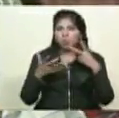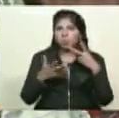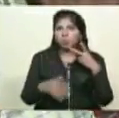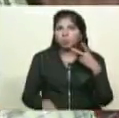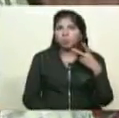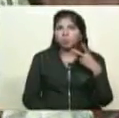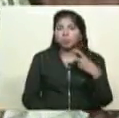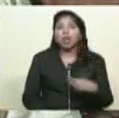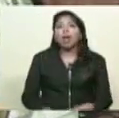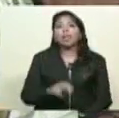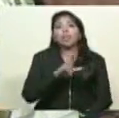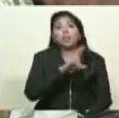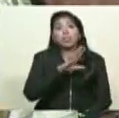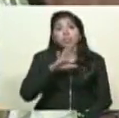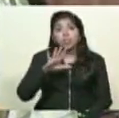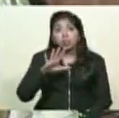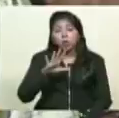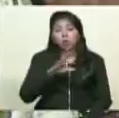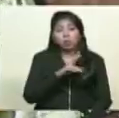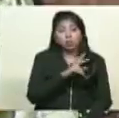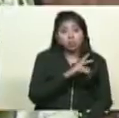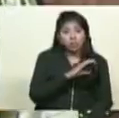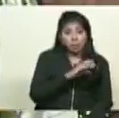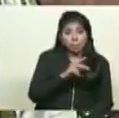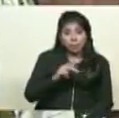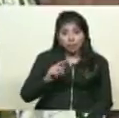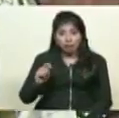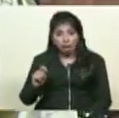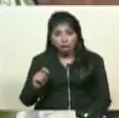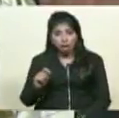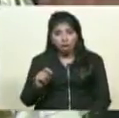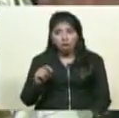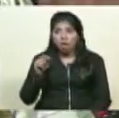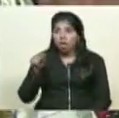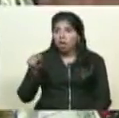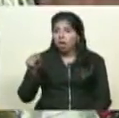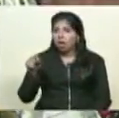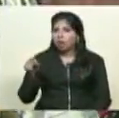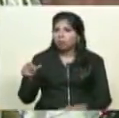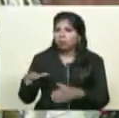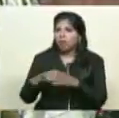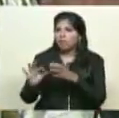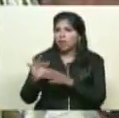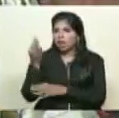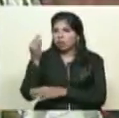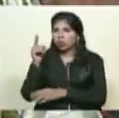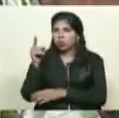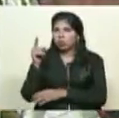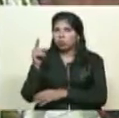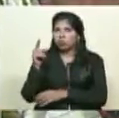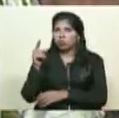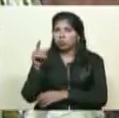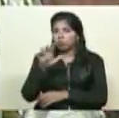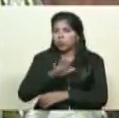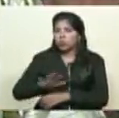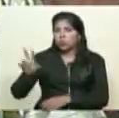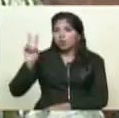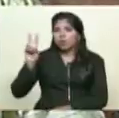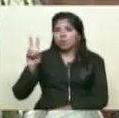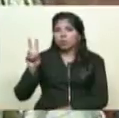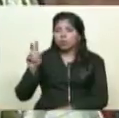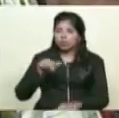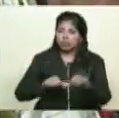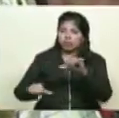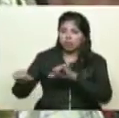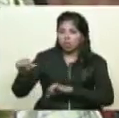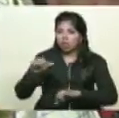los 35 CPT que conforman o hacen vida dentro de la Federación Nacional de Trabajadores de la Industria